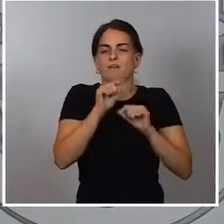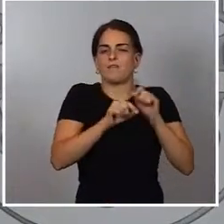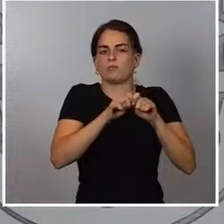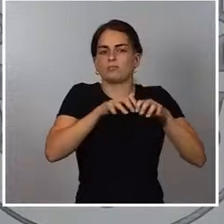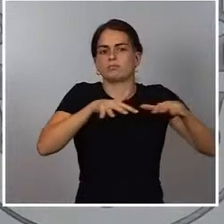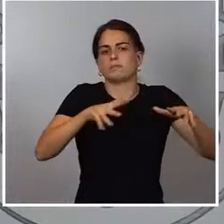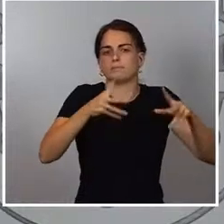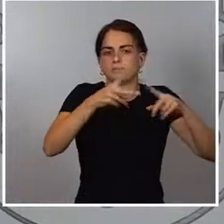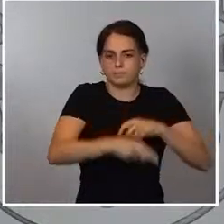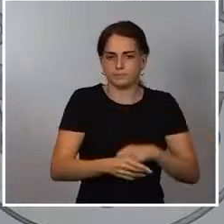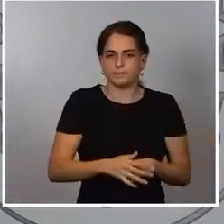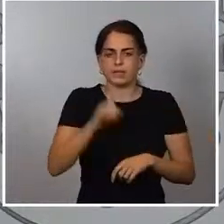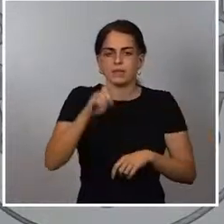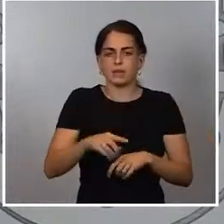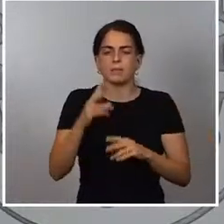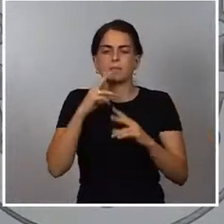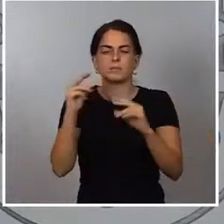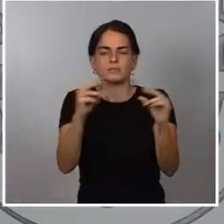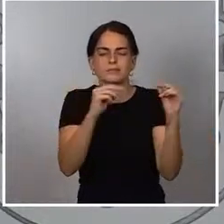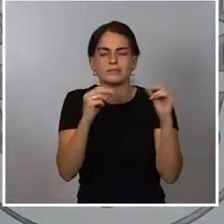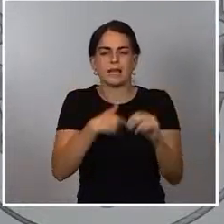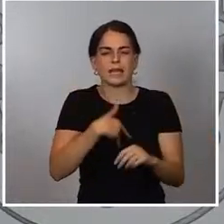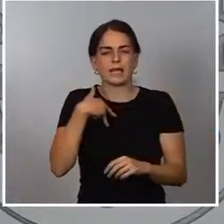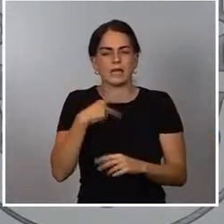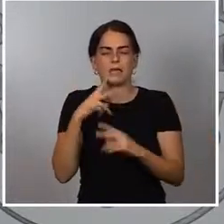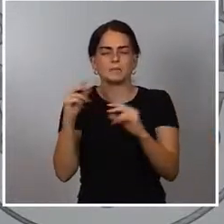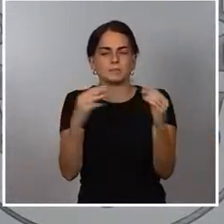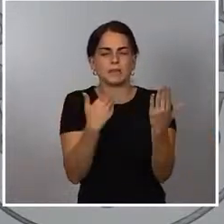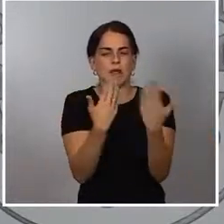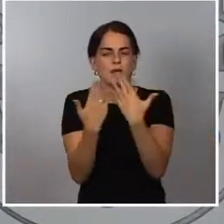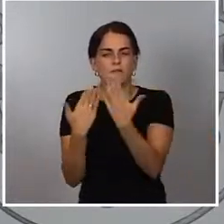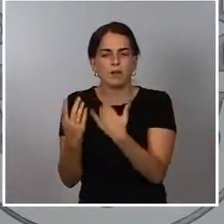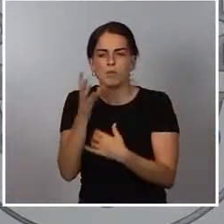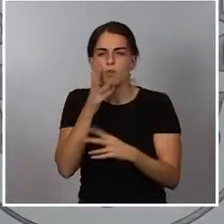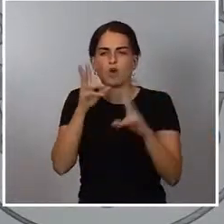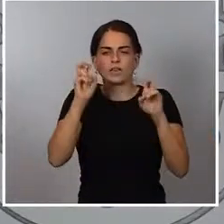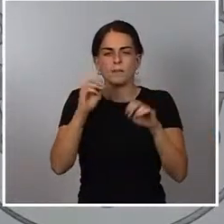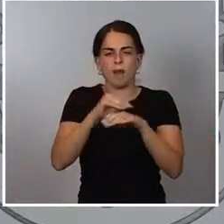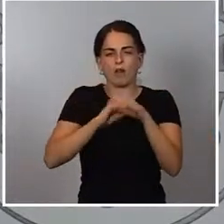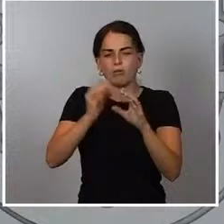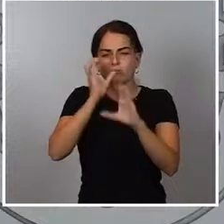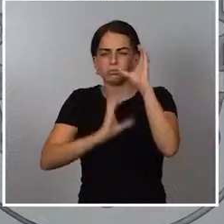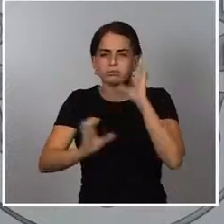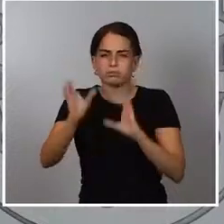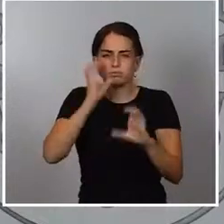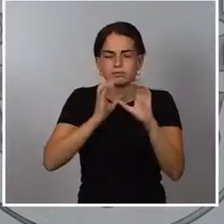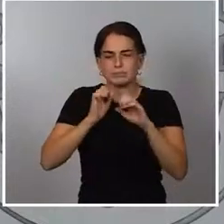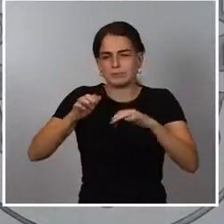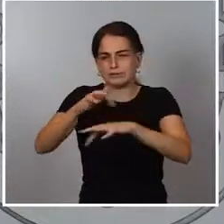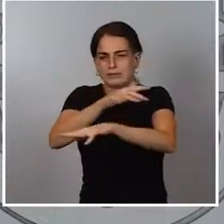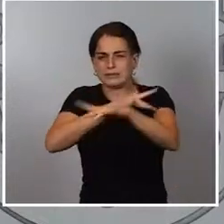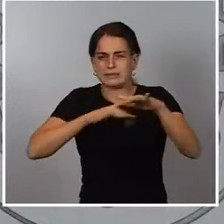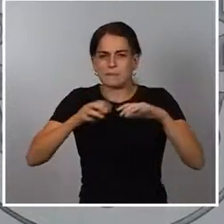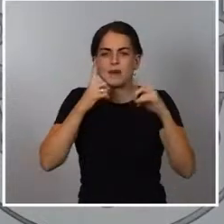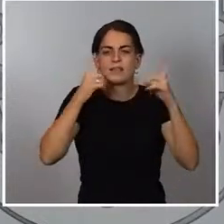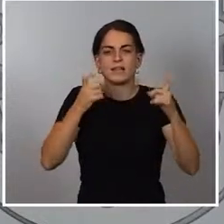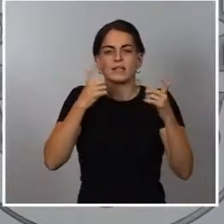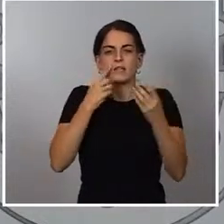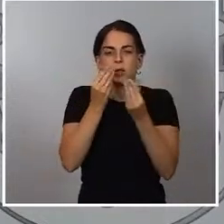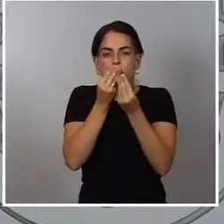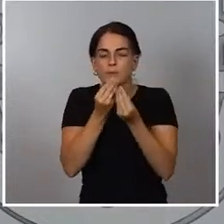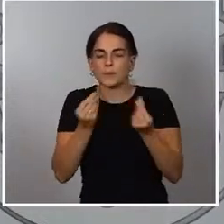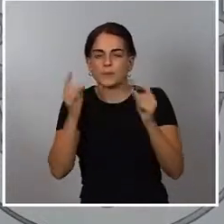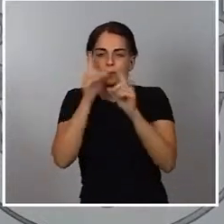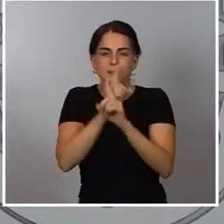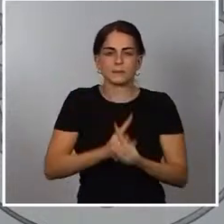generalizados respecto al tema de los botellones también para intentar digamos persuadir con algunas medidas como ha hecho